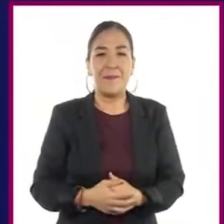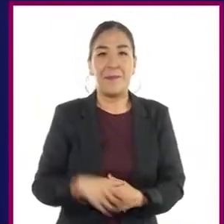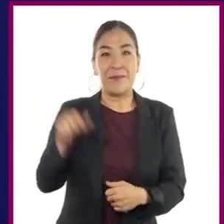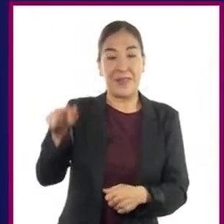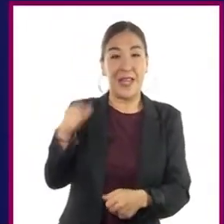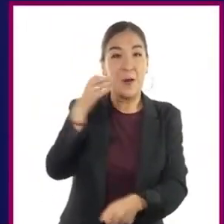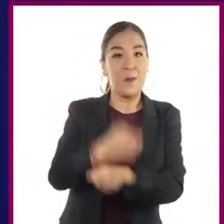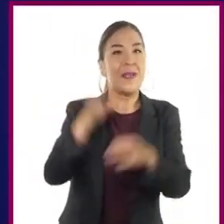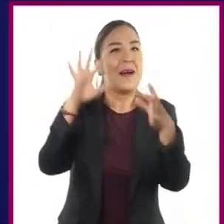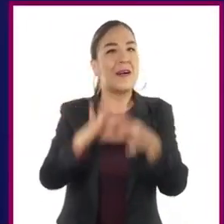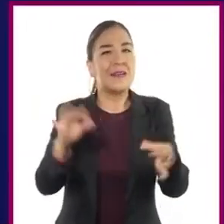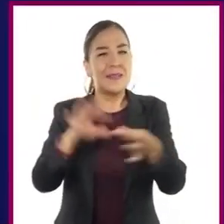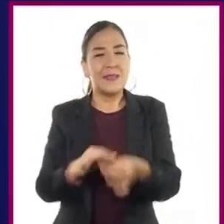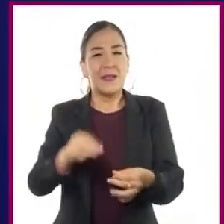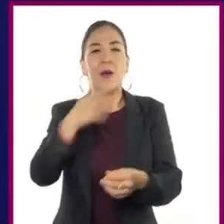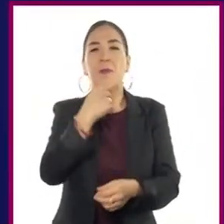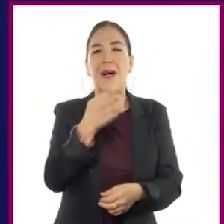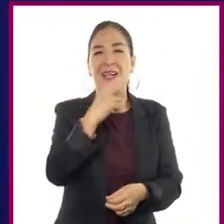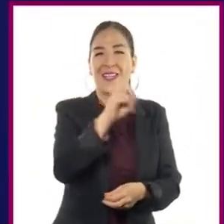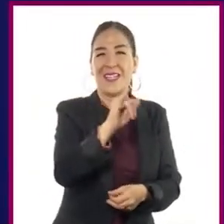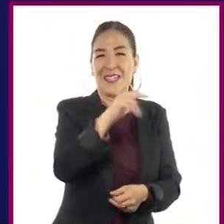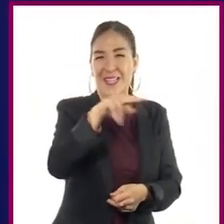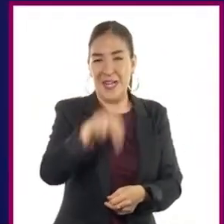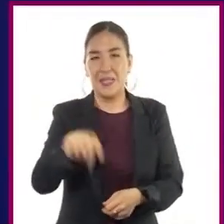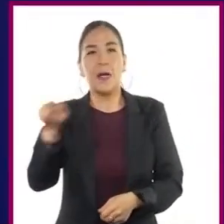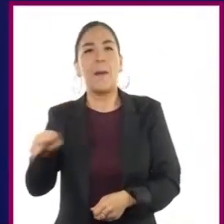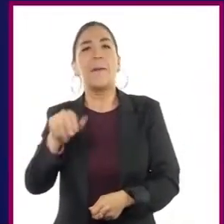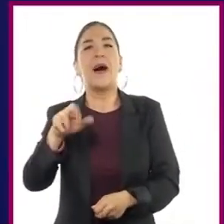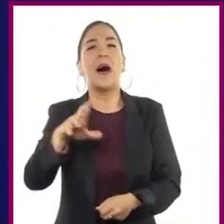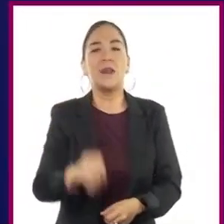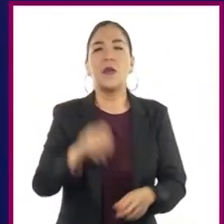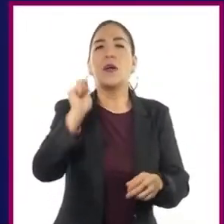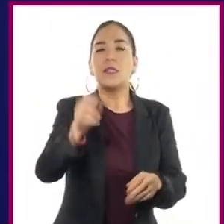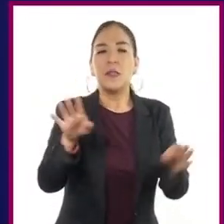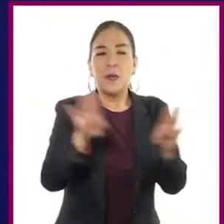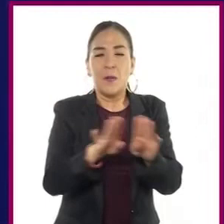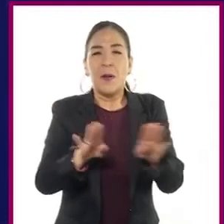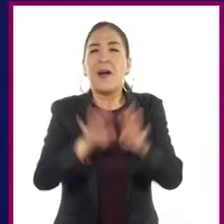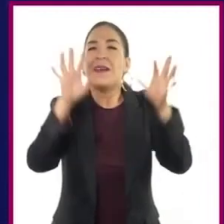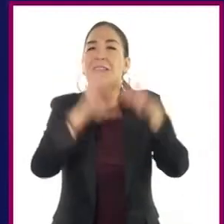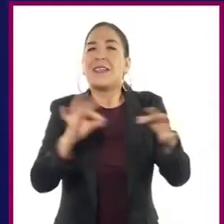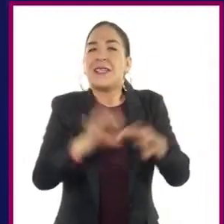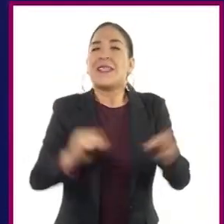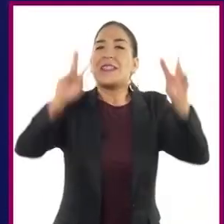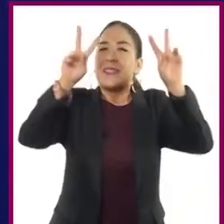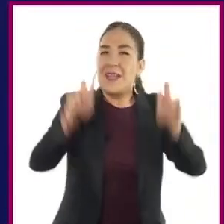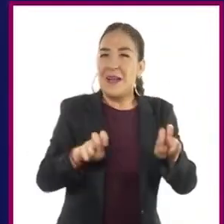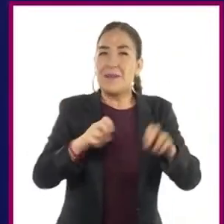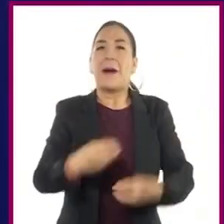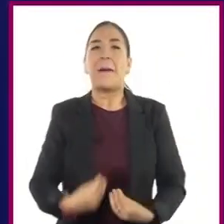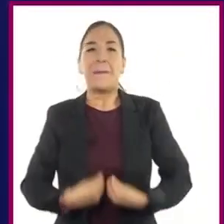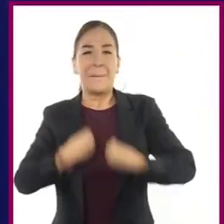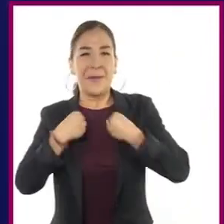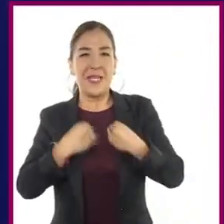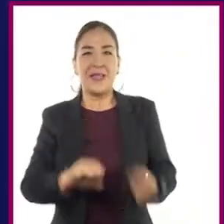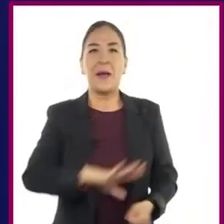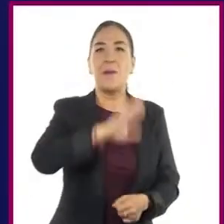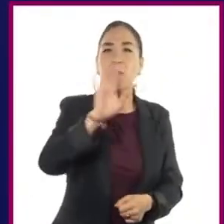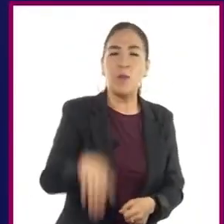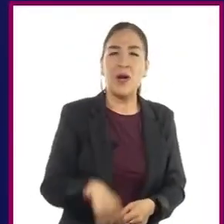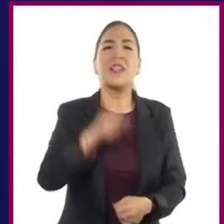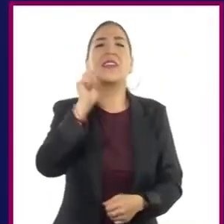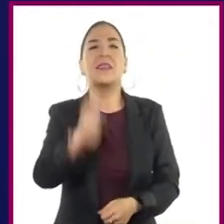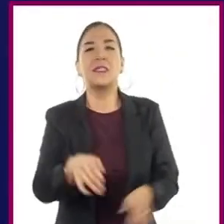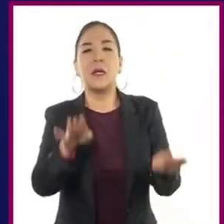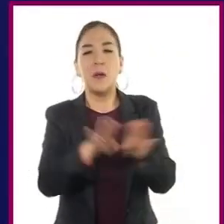este contenido y el poema de Dylan Thomas, había captado que estábamos abordando el tema de la vida y la muerte, tema que no percibía